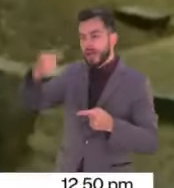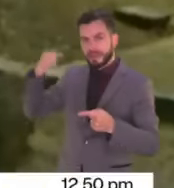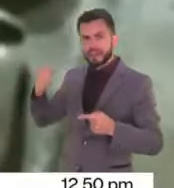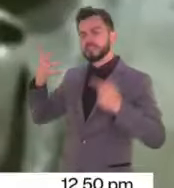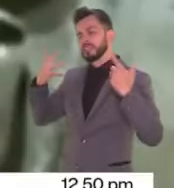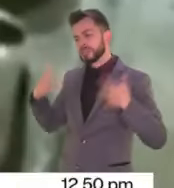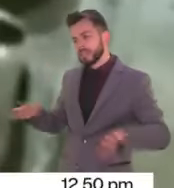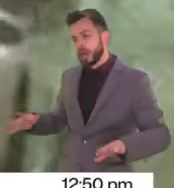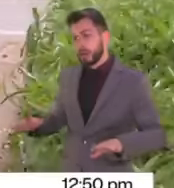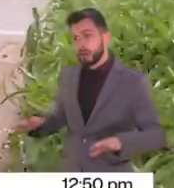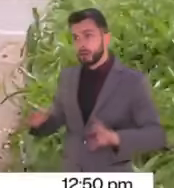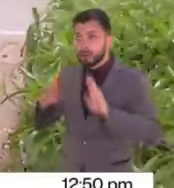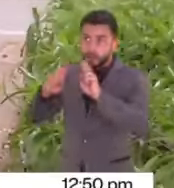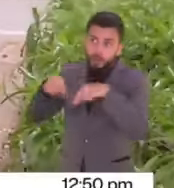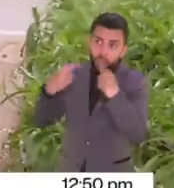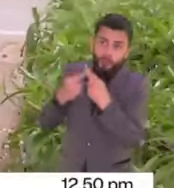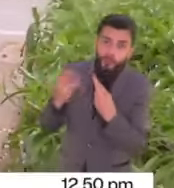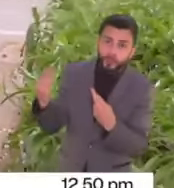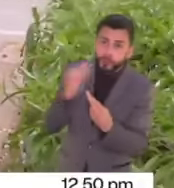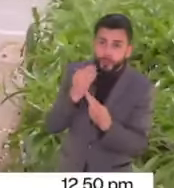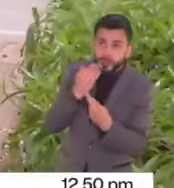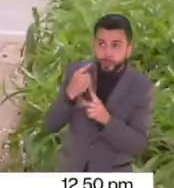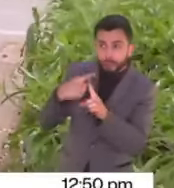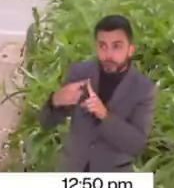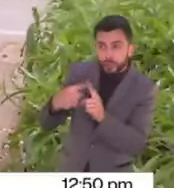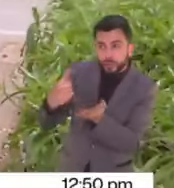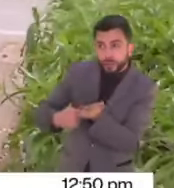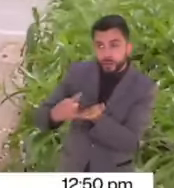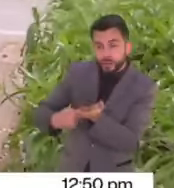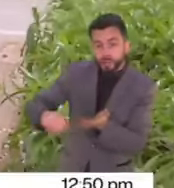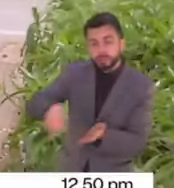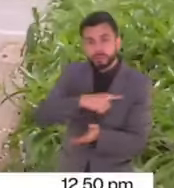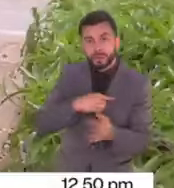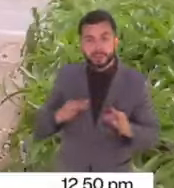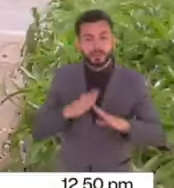han mencionado pues tengan un efecto positivo para mejorar la